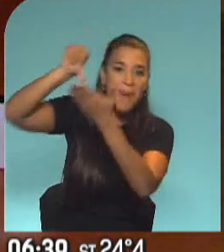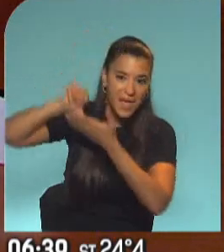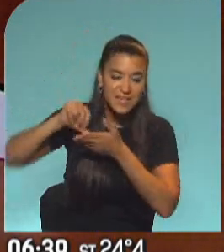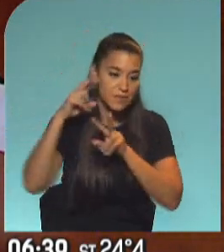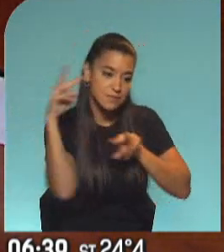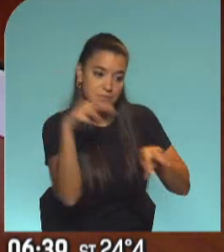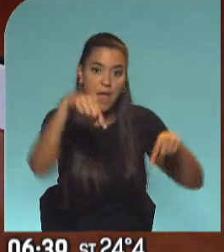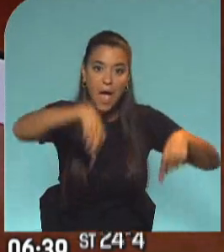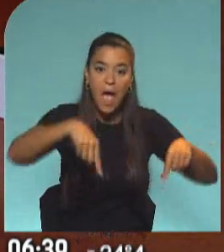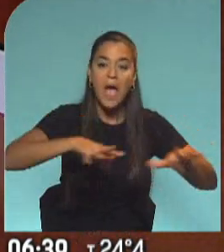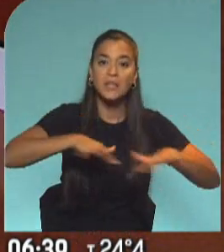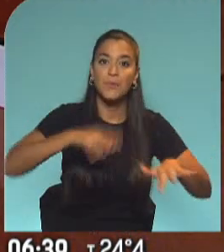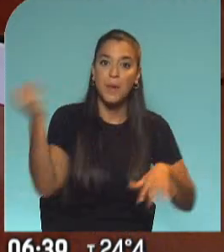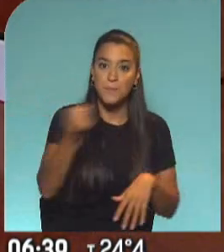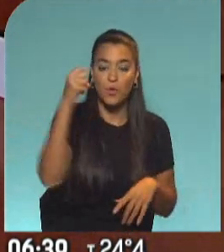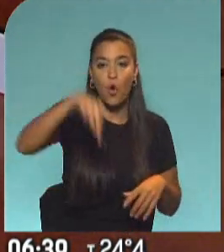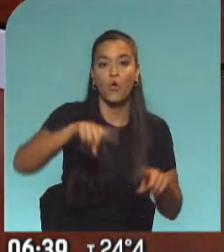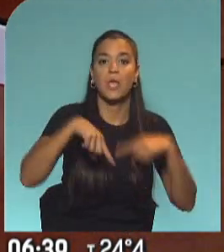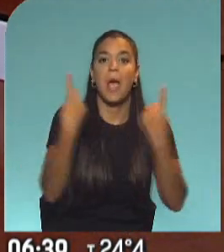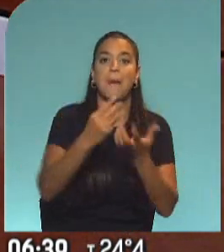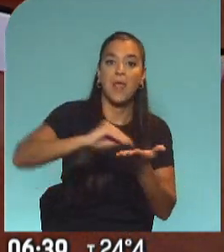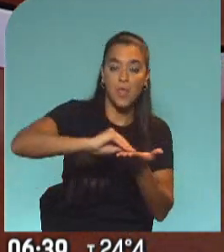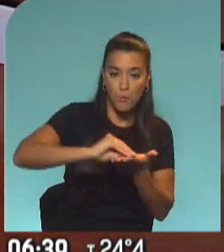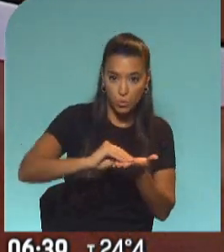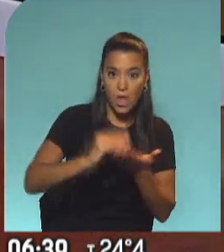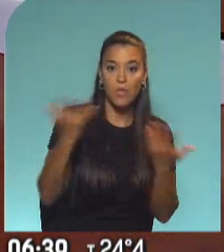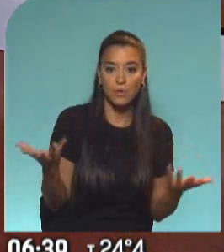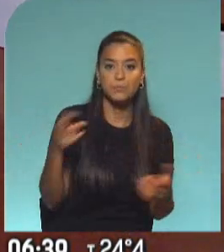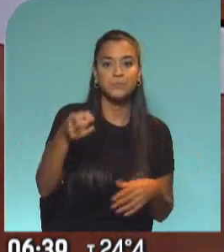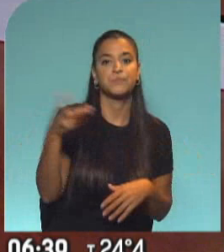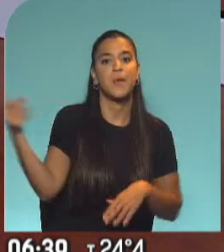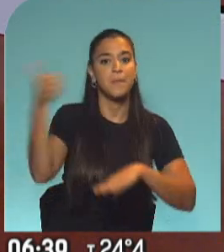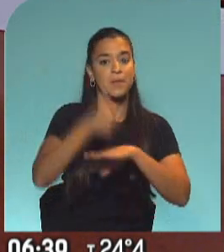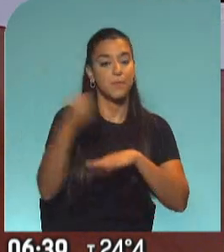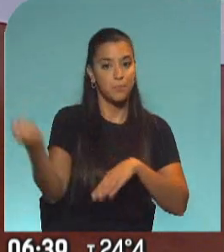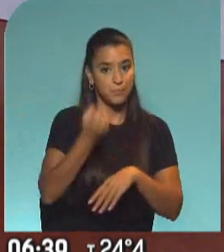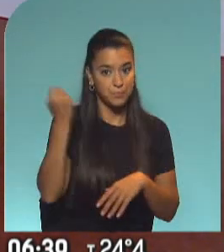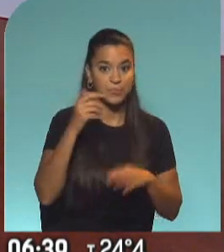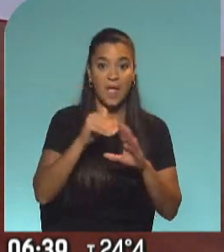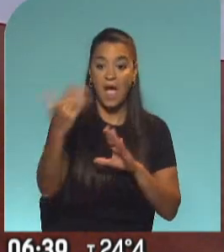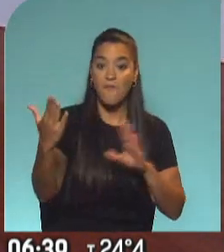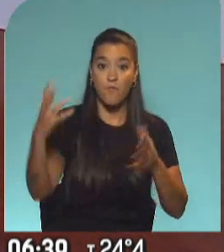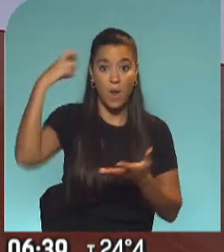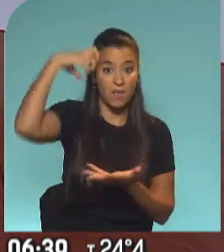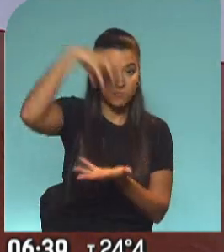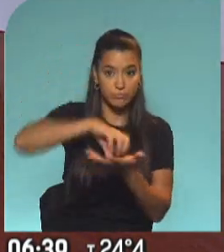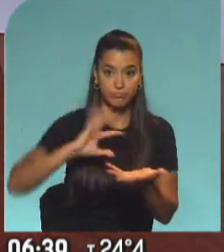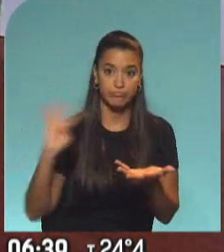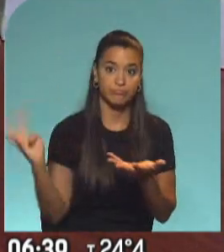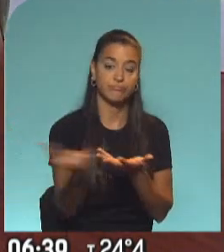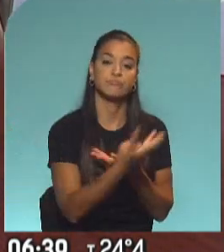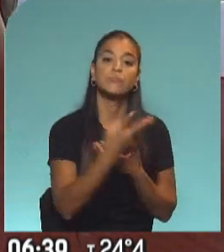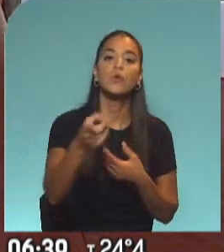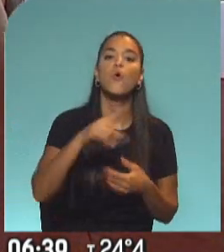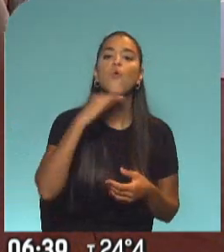actividad importante hoy en la Cámara de Diputados, con una presencia importante también en los alrededores del Parlamento.